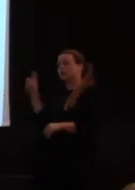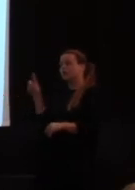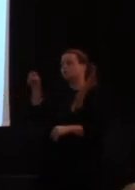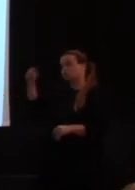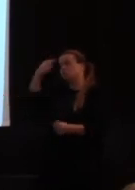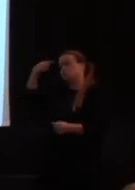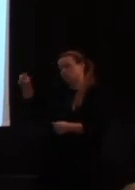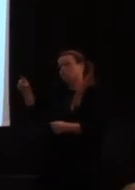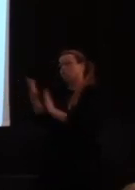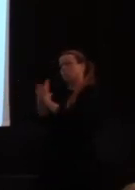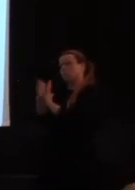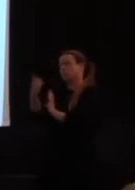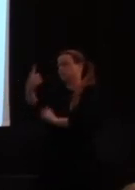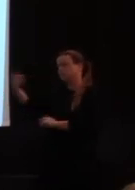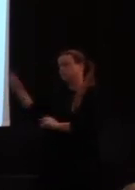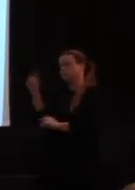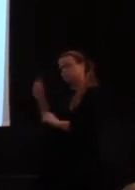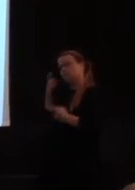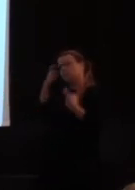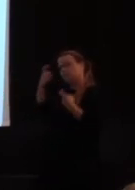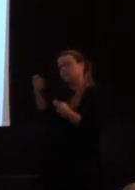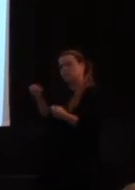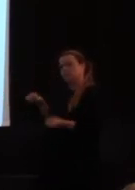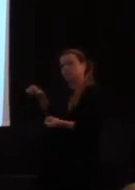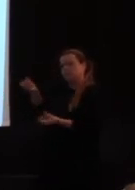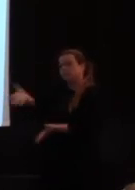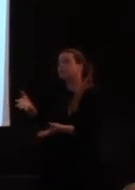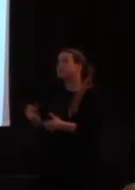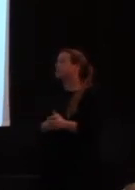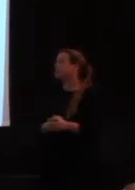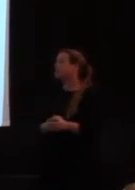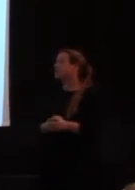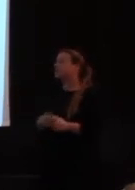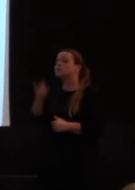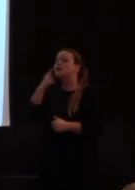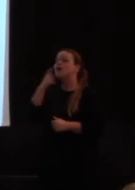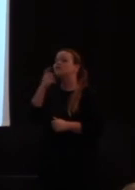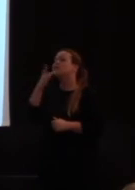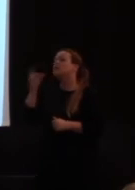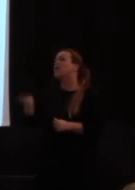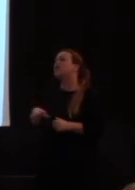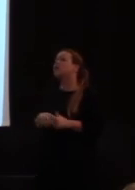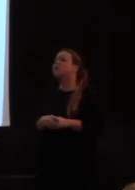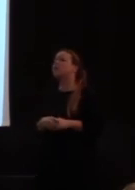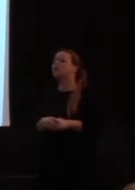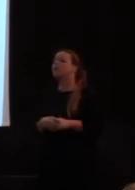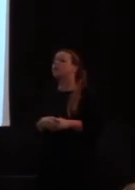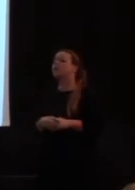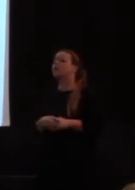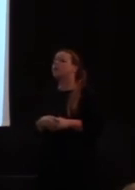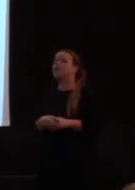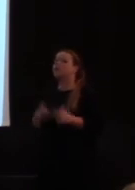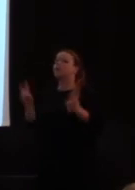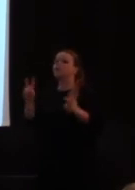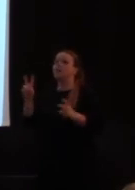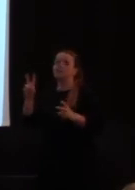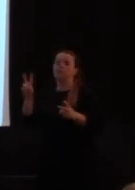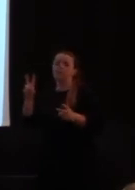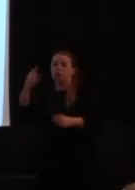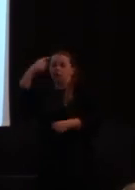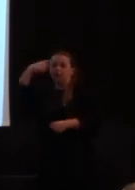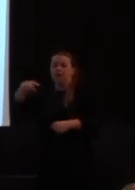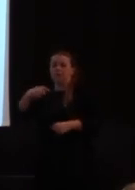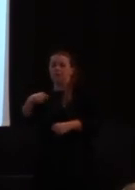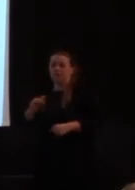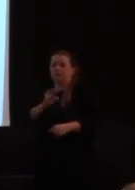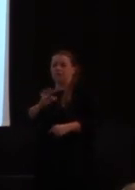vas a salir a explicarlo, ¿vale? Bien. Bueno, a ver, entonces, a ver quién podría salir. Victoria sabe que va a ser él, ¿eh? A ver, no